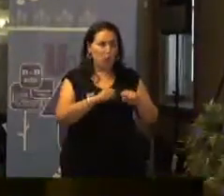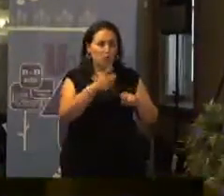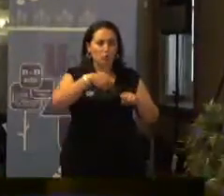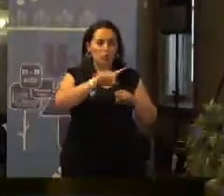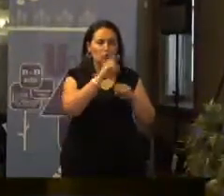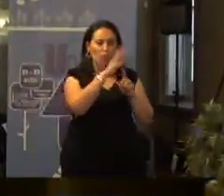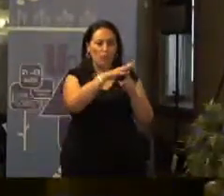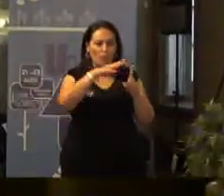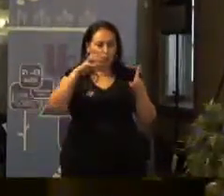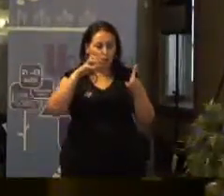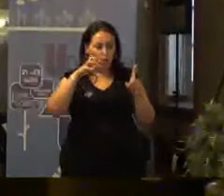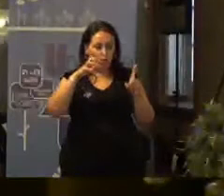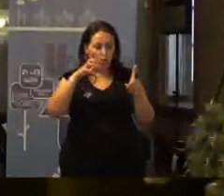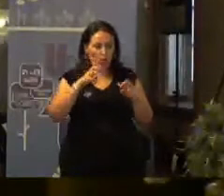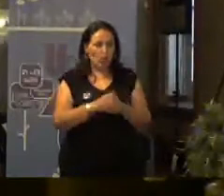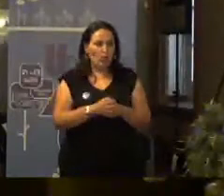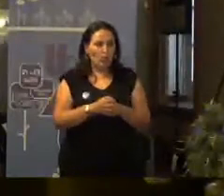foro en Belén,